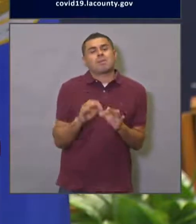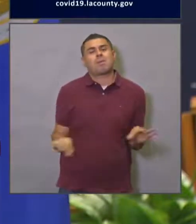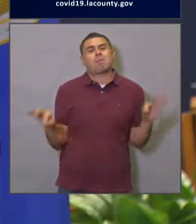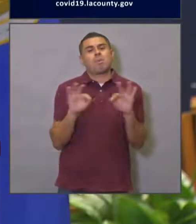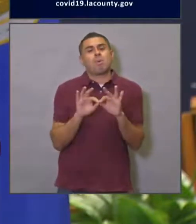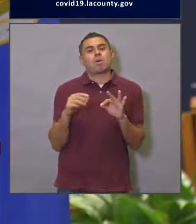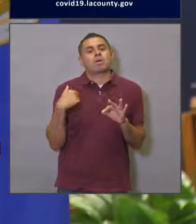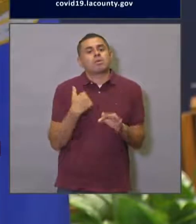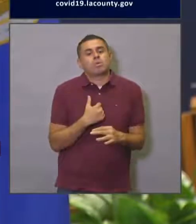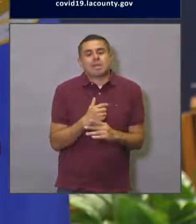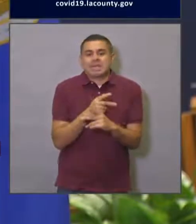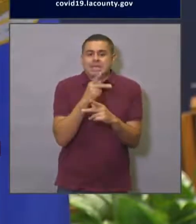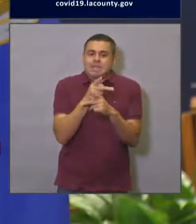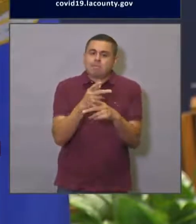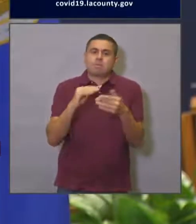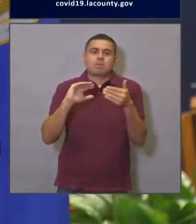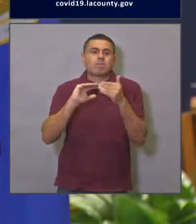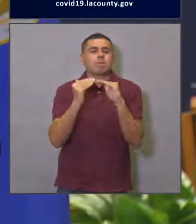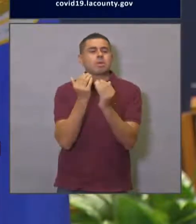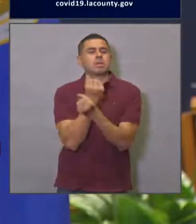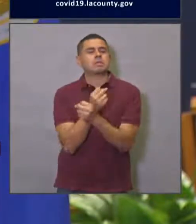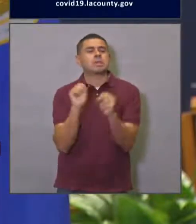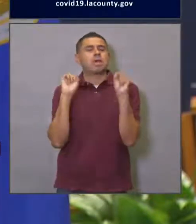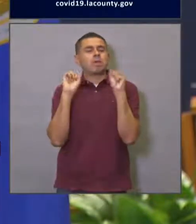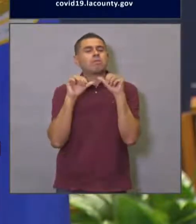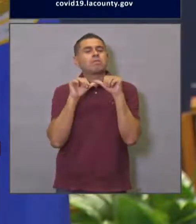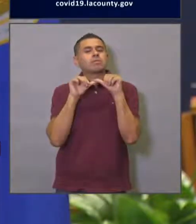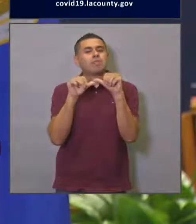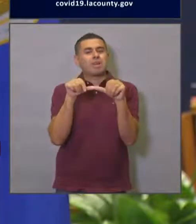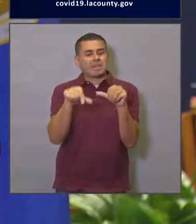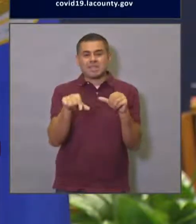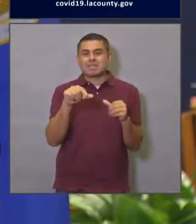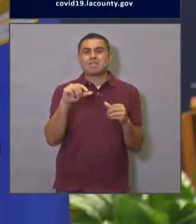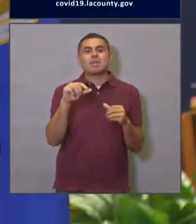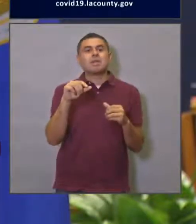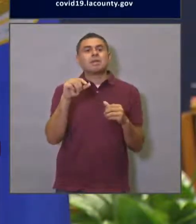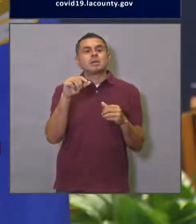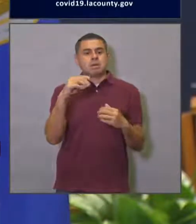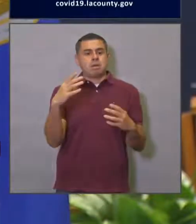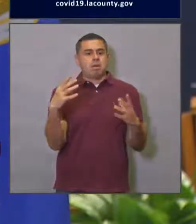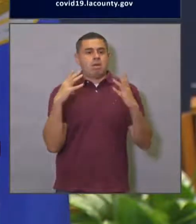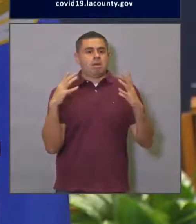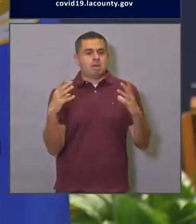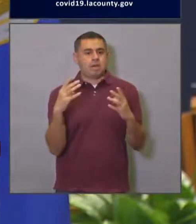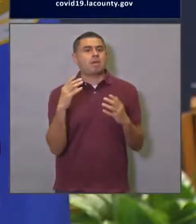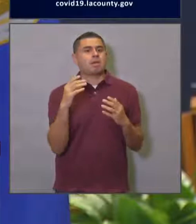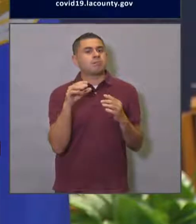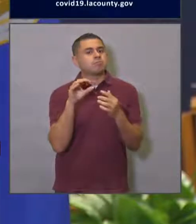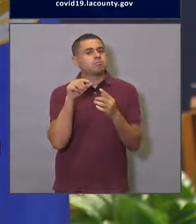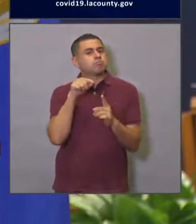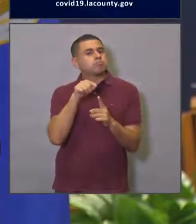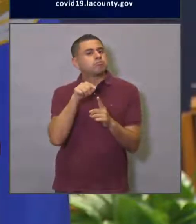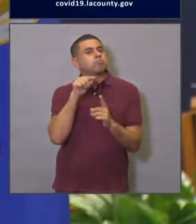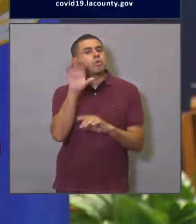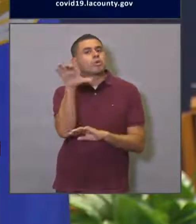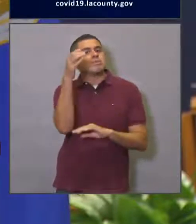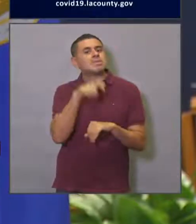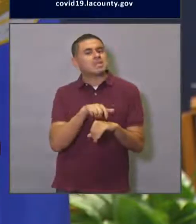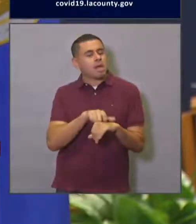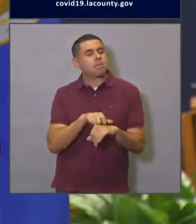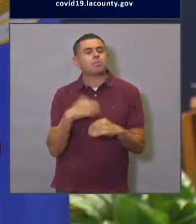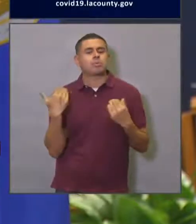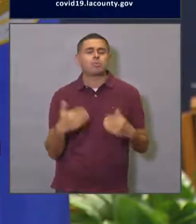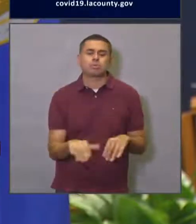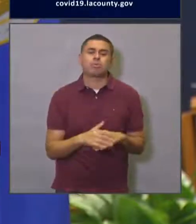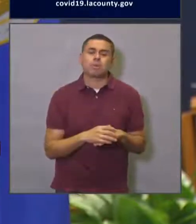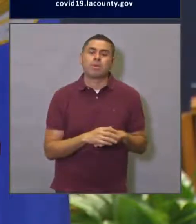mantener nuestra comunidad lo más segura posible durante la temporada navideña. Además, queremos recomendarles a